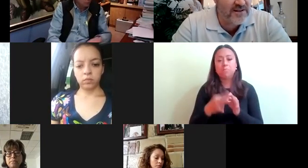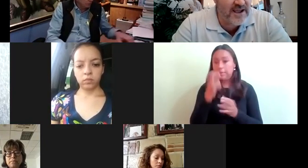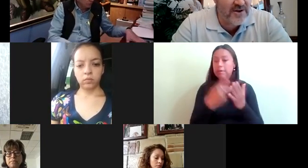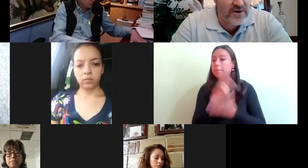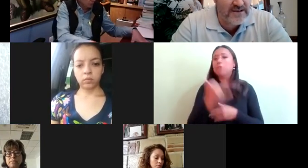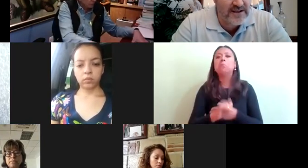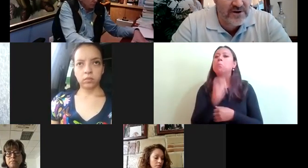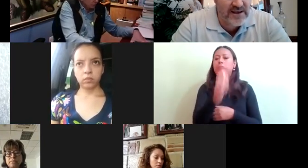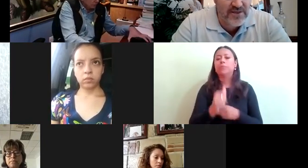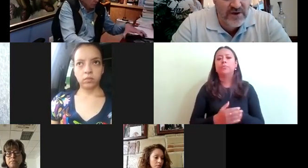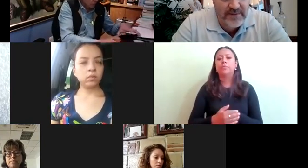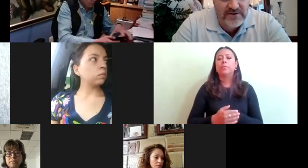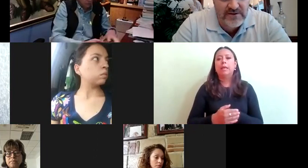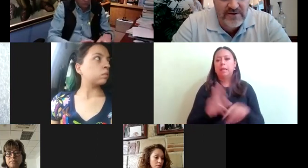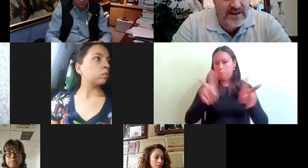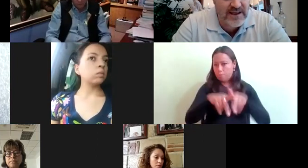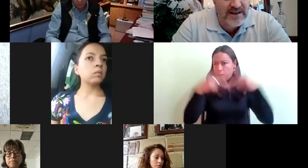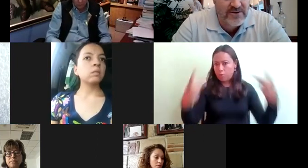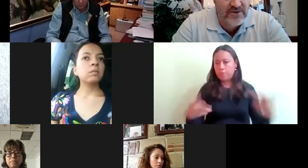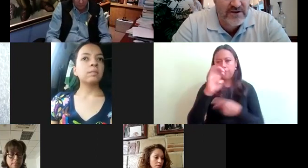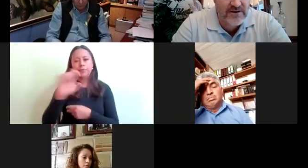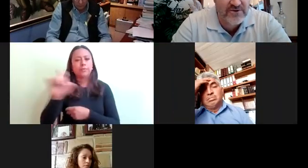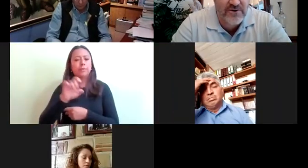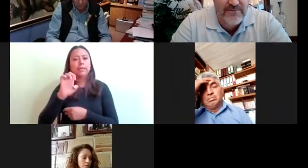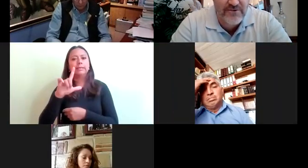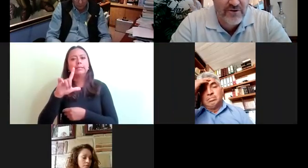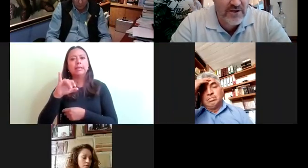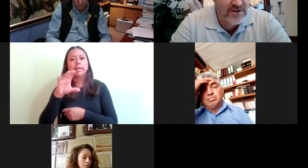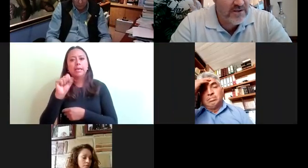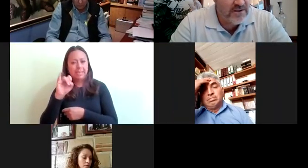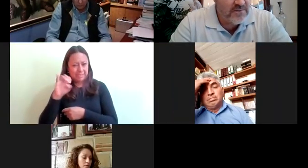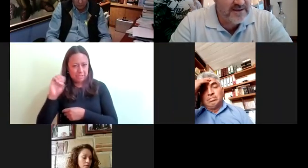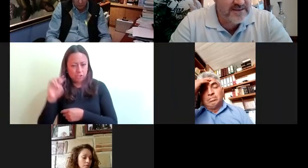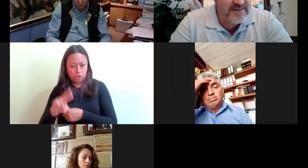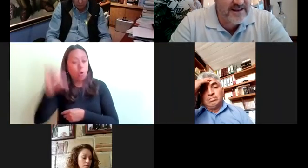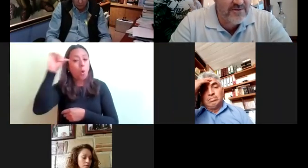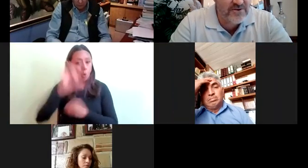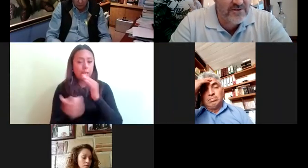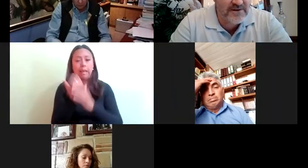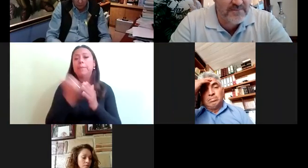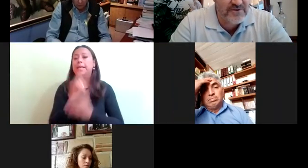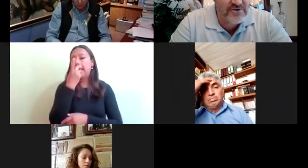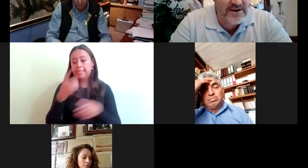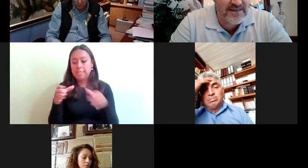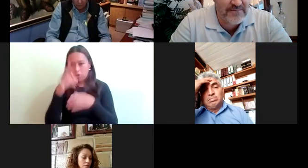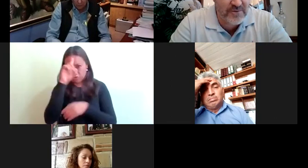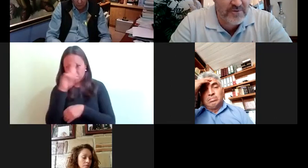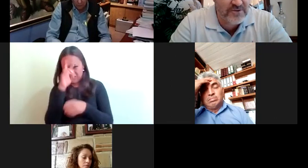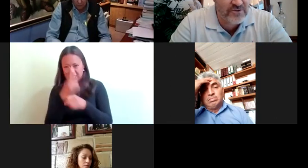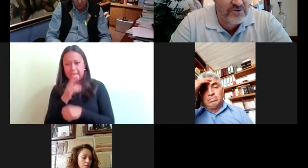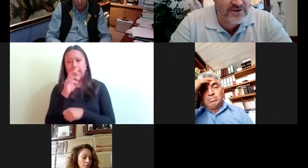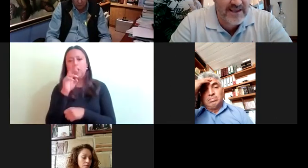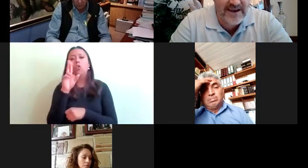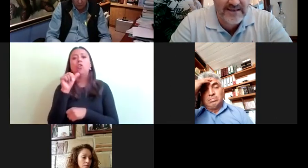hecho, en el diario Excelsior, el día de hoy, aparece una nota en la que el consejero Ernesto Ramos, presidente de la Comisión de Participación Ciudadana del